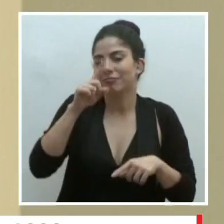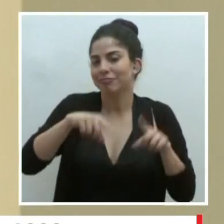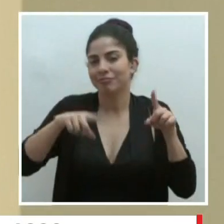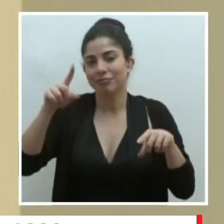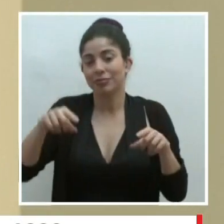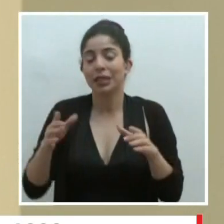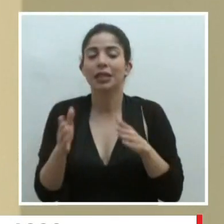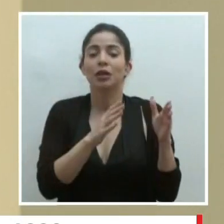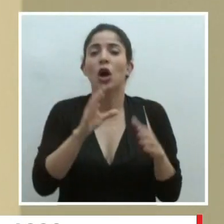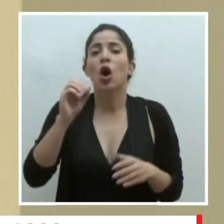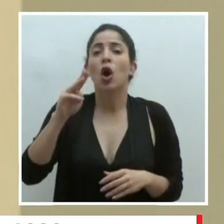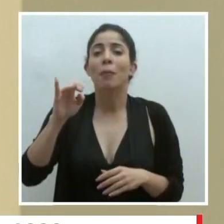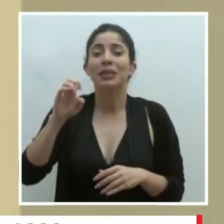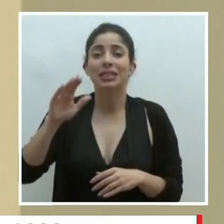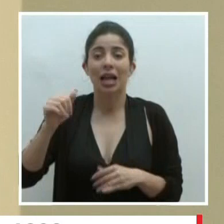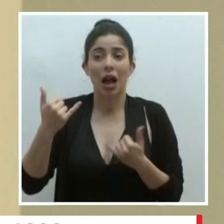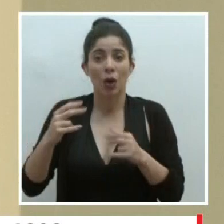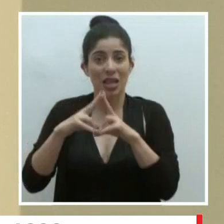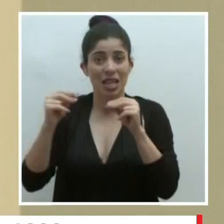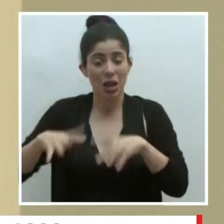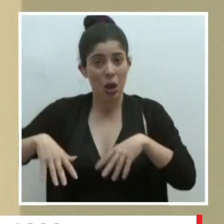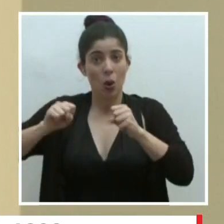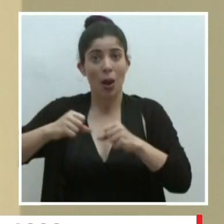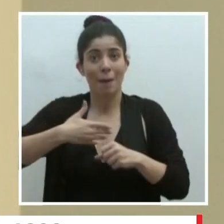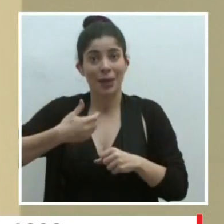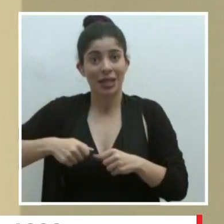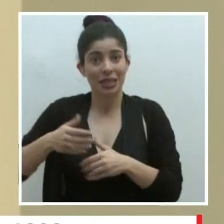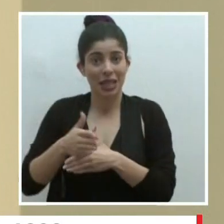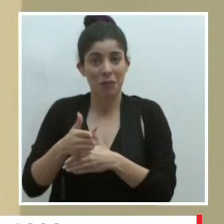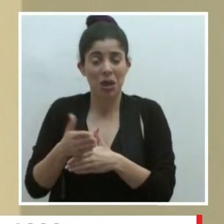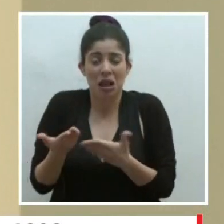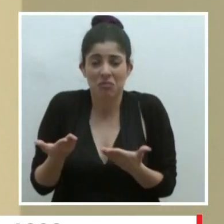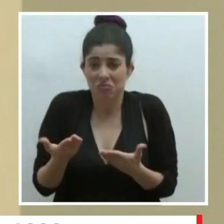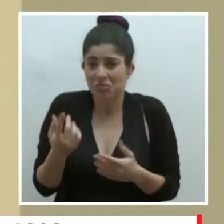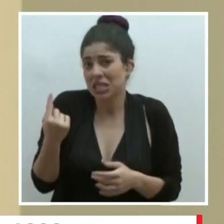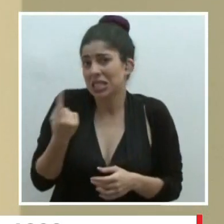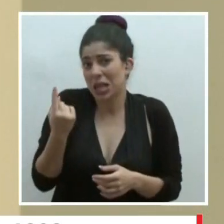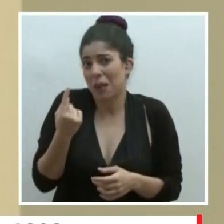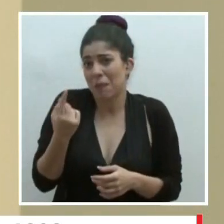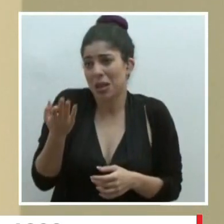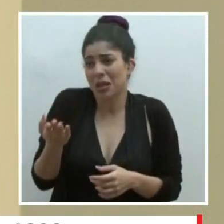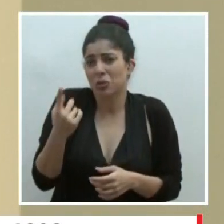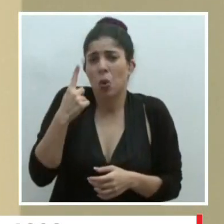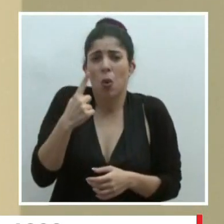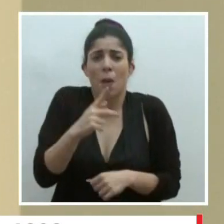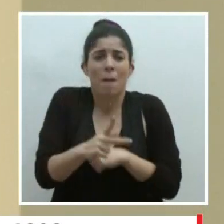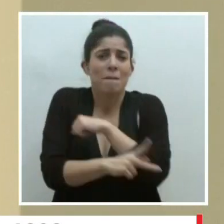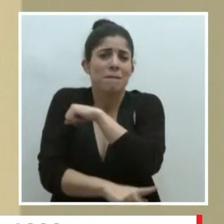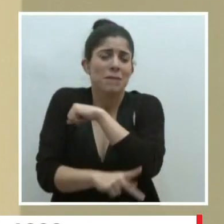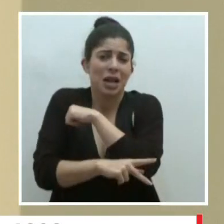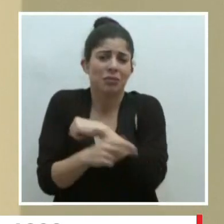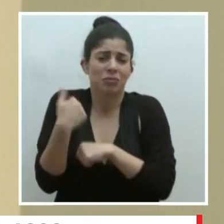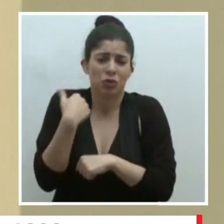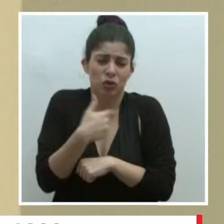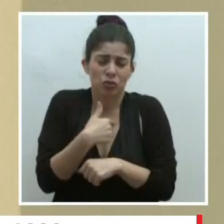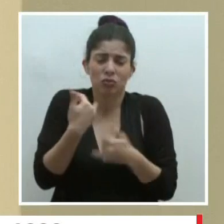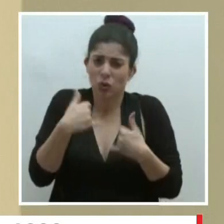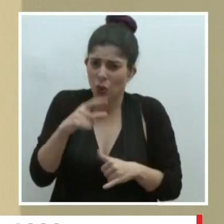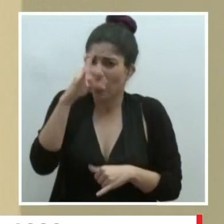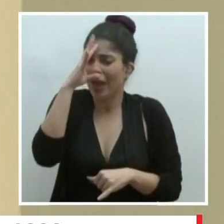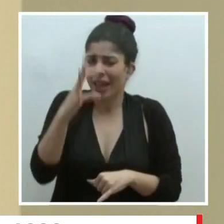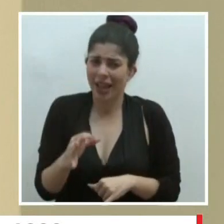tema de Comisca y que Nicaragua toma la presidencia pro tempore, pues yo diría que siempre es un país que hemos creído y seguimos